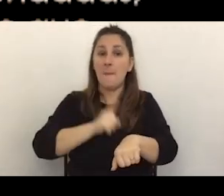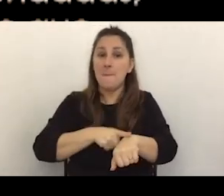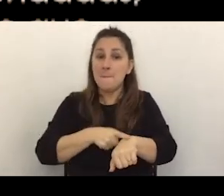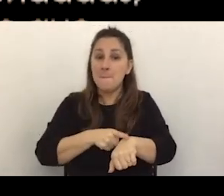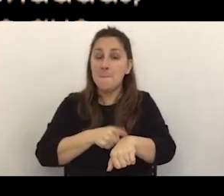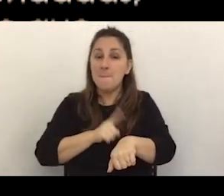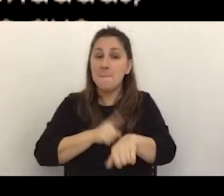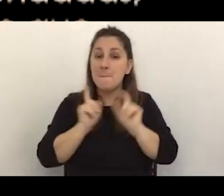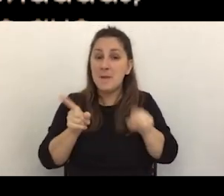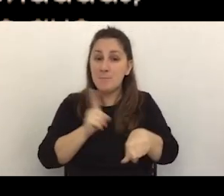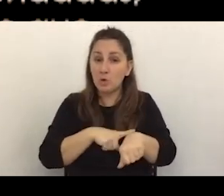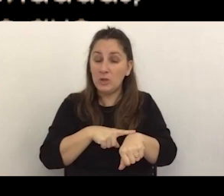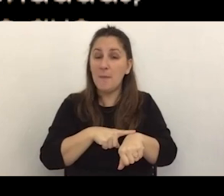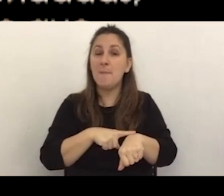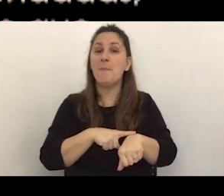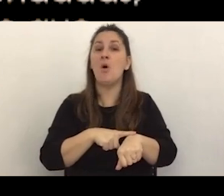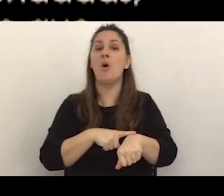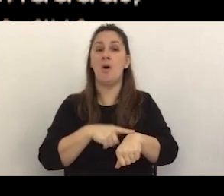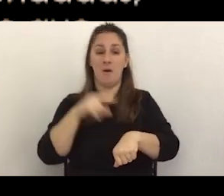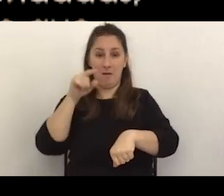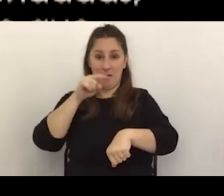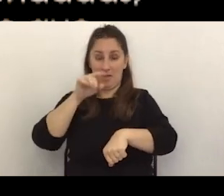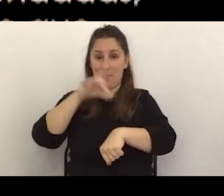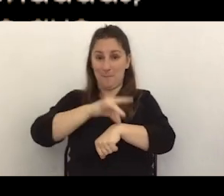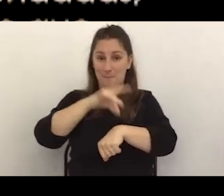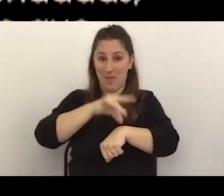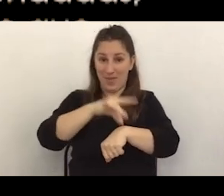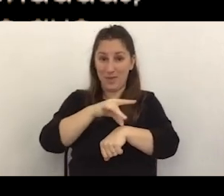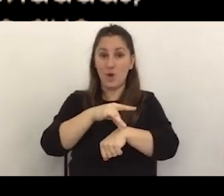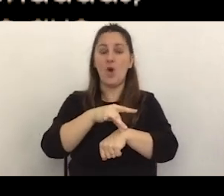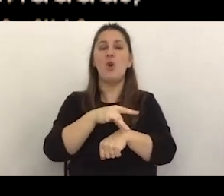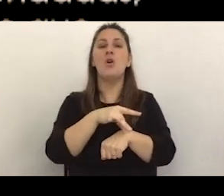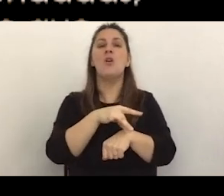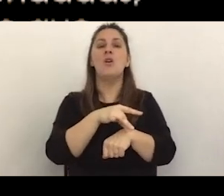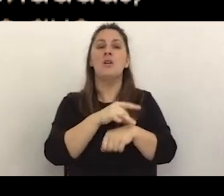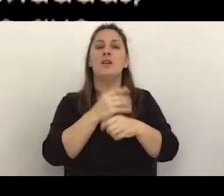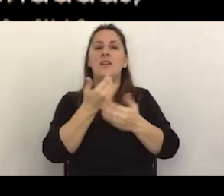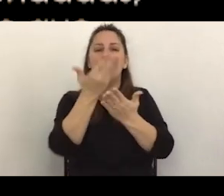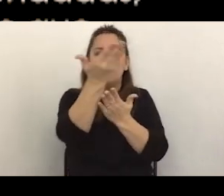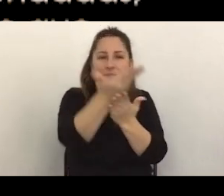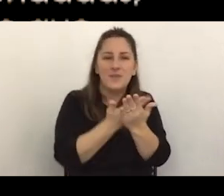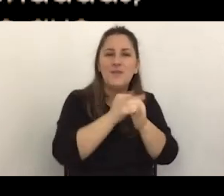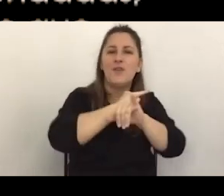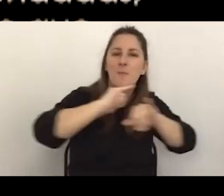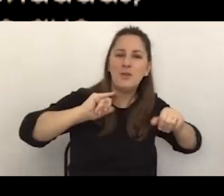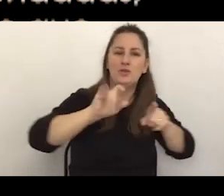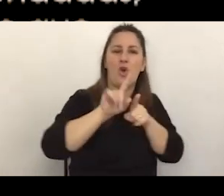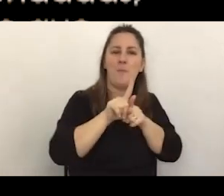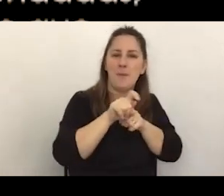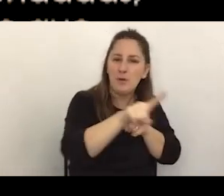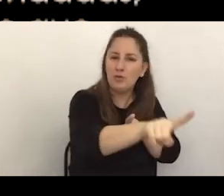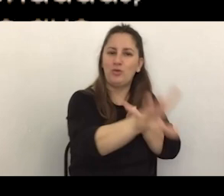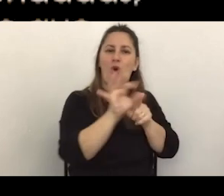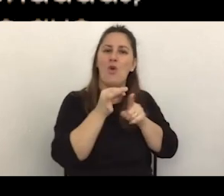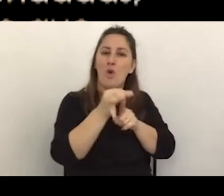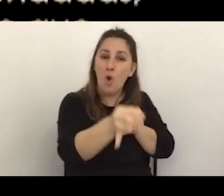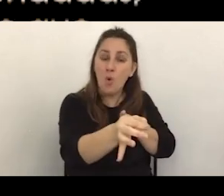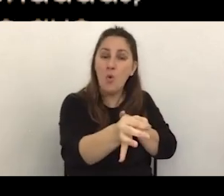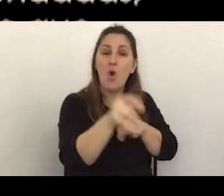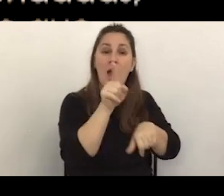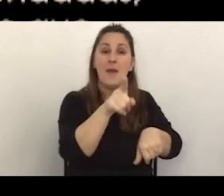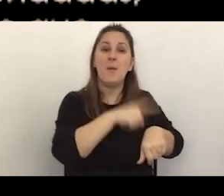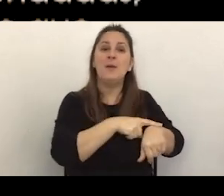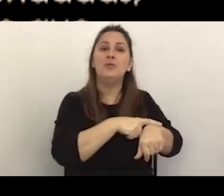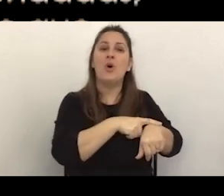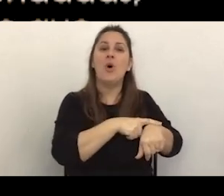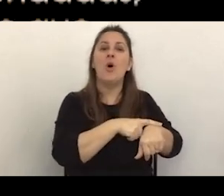en la práctica médica, el material genético donado no suele ser utilizado en más